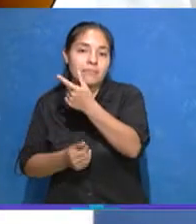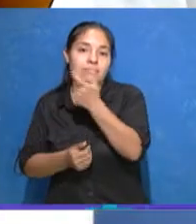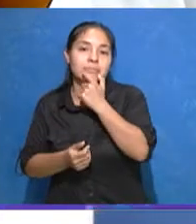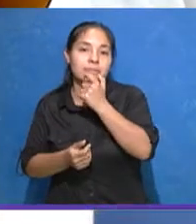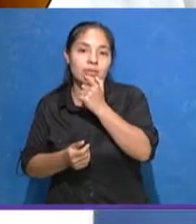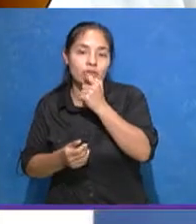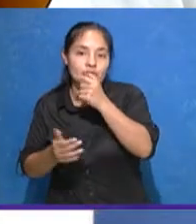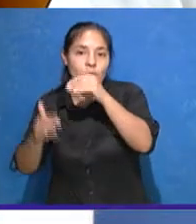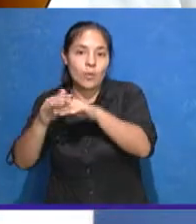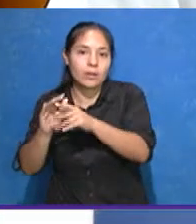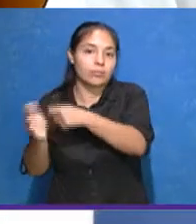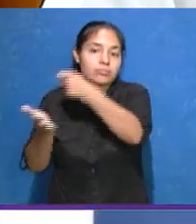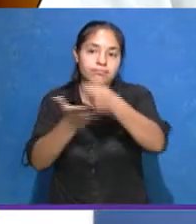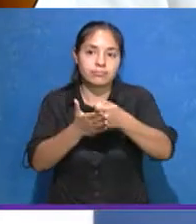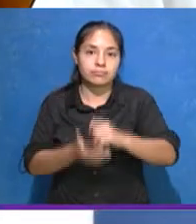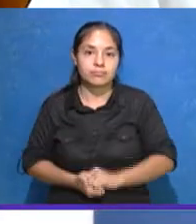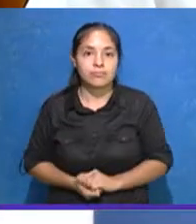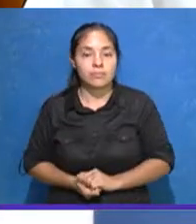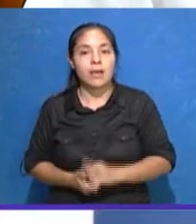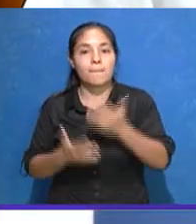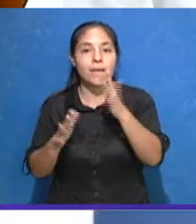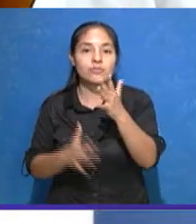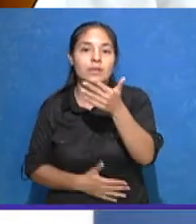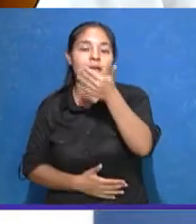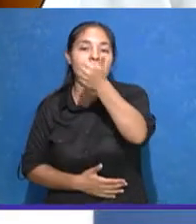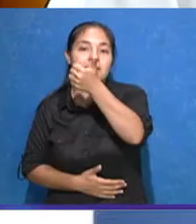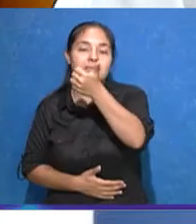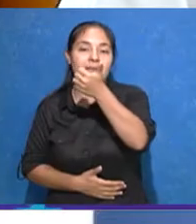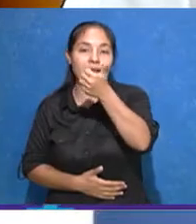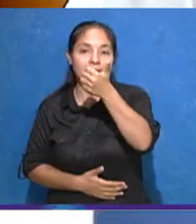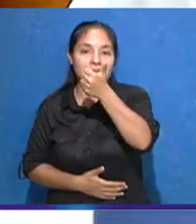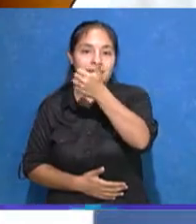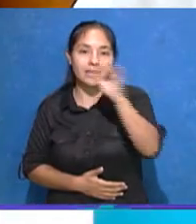Alrededor de 600 millones de pesos para el 2019.